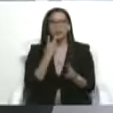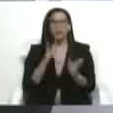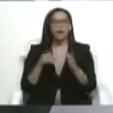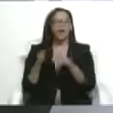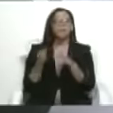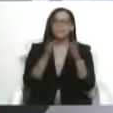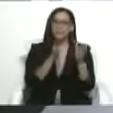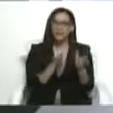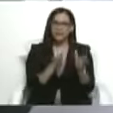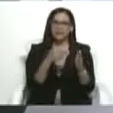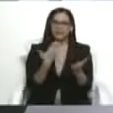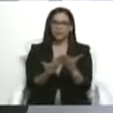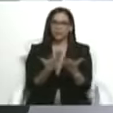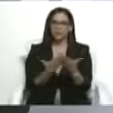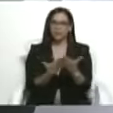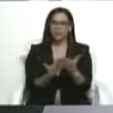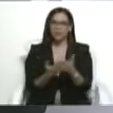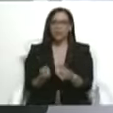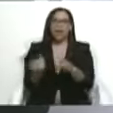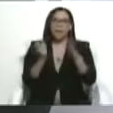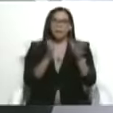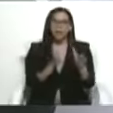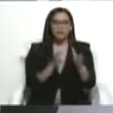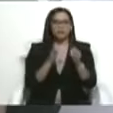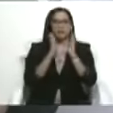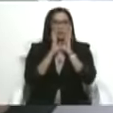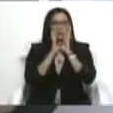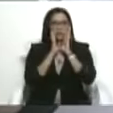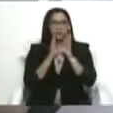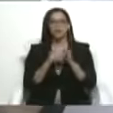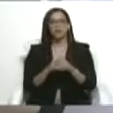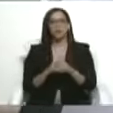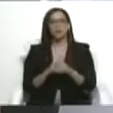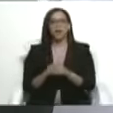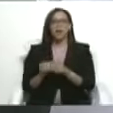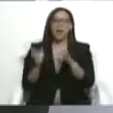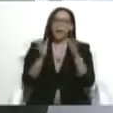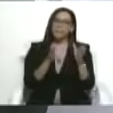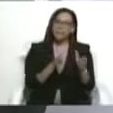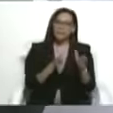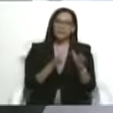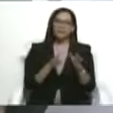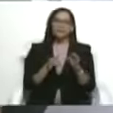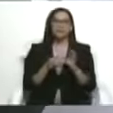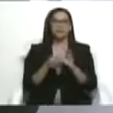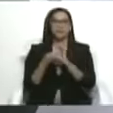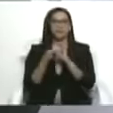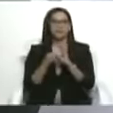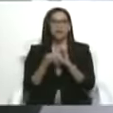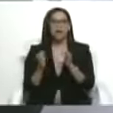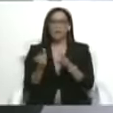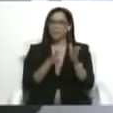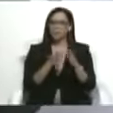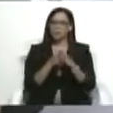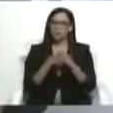testimonio, aparte de las confesiones, aparte de las delaciones, aparte de todo